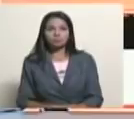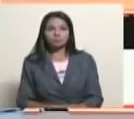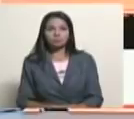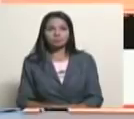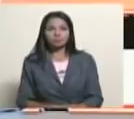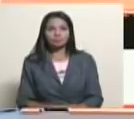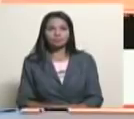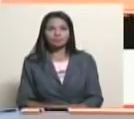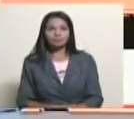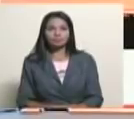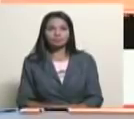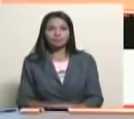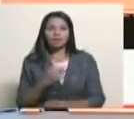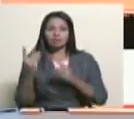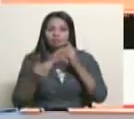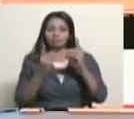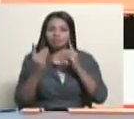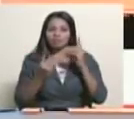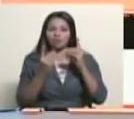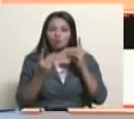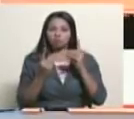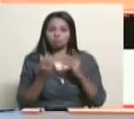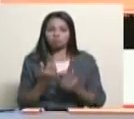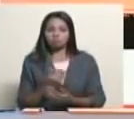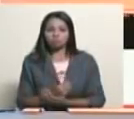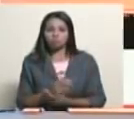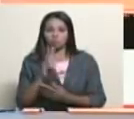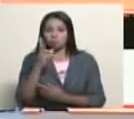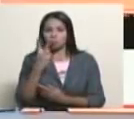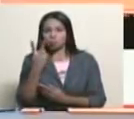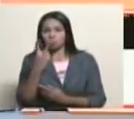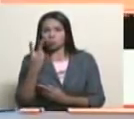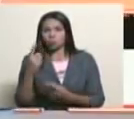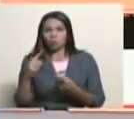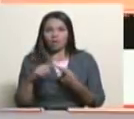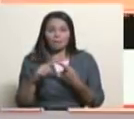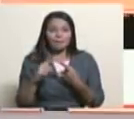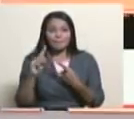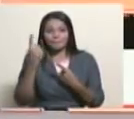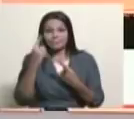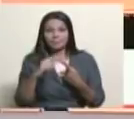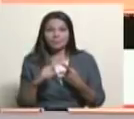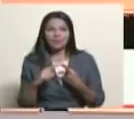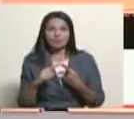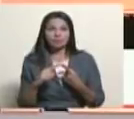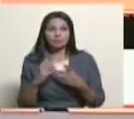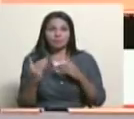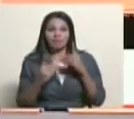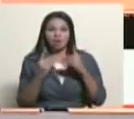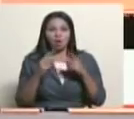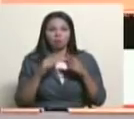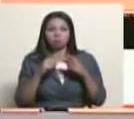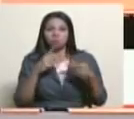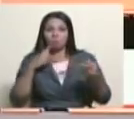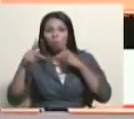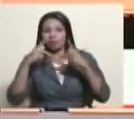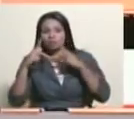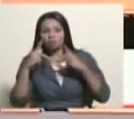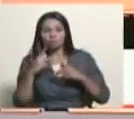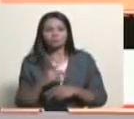Diálogo. Dos expresiones. La primera, el diálogo político